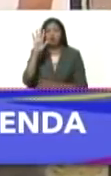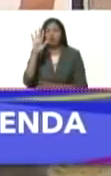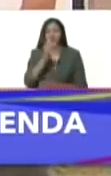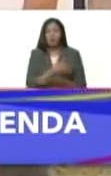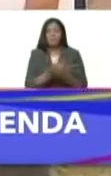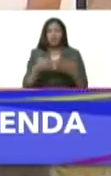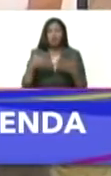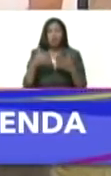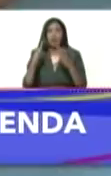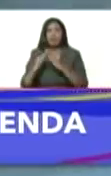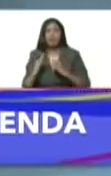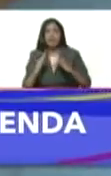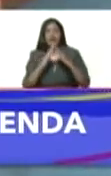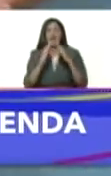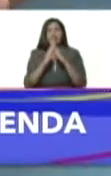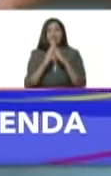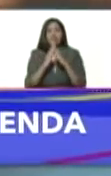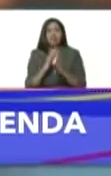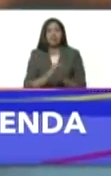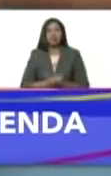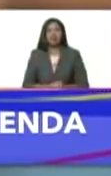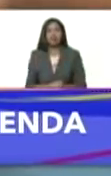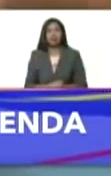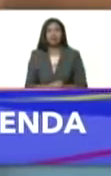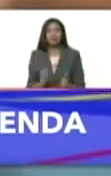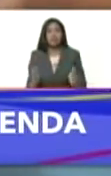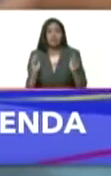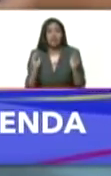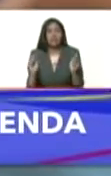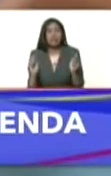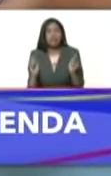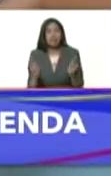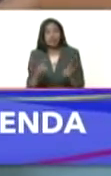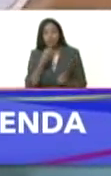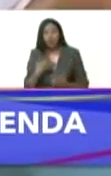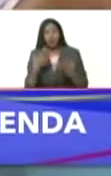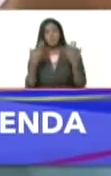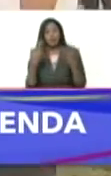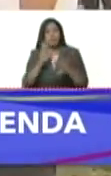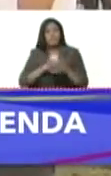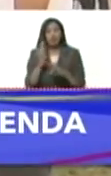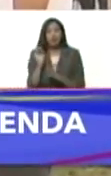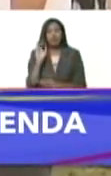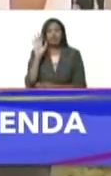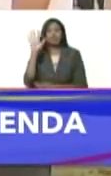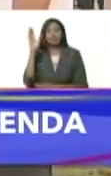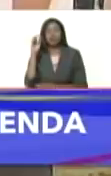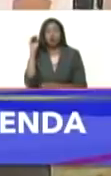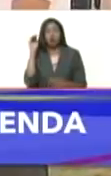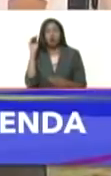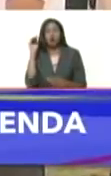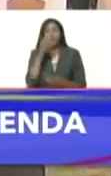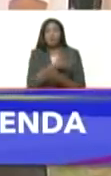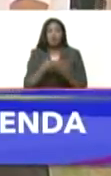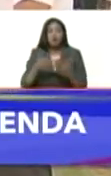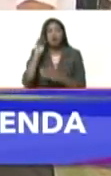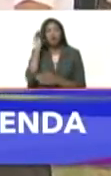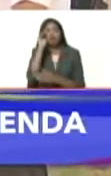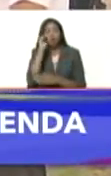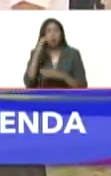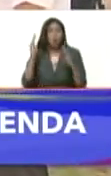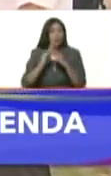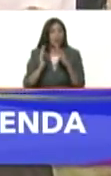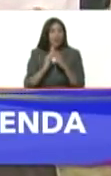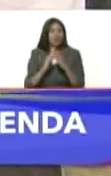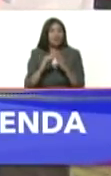5 millones de viviendas. Este cartel está en buenas manos, porque 5 millones es el futuro inmediato. Plan